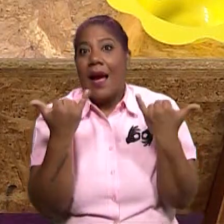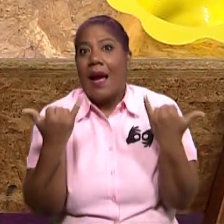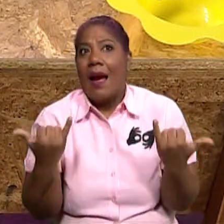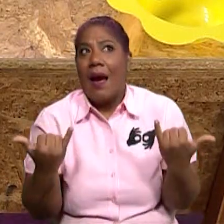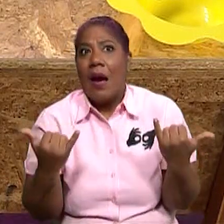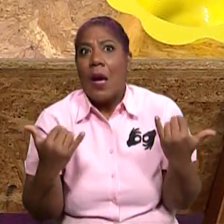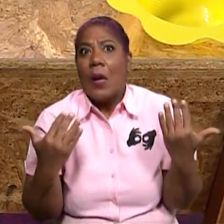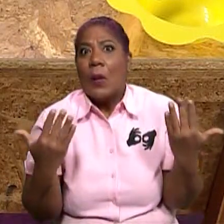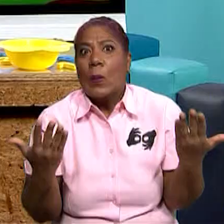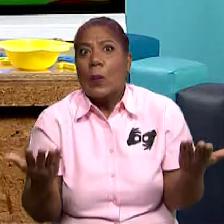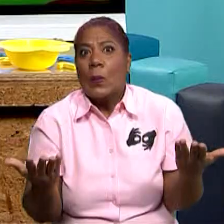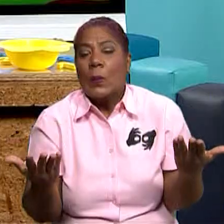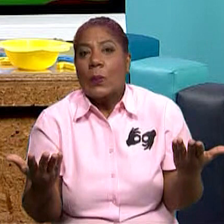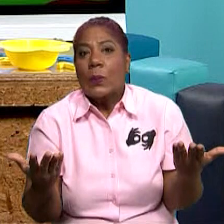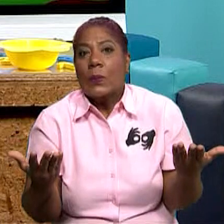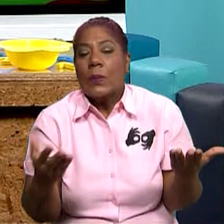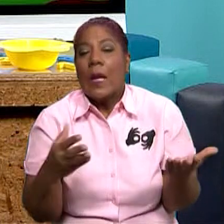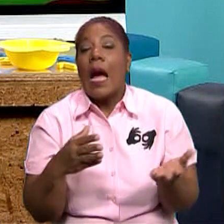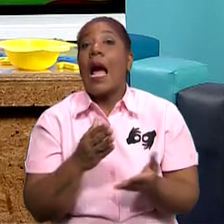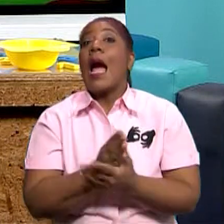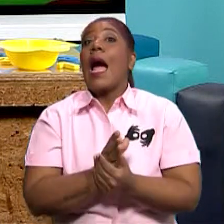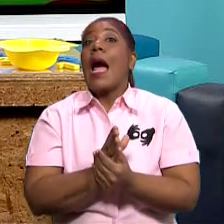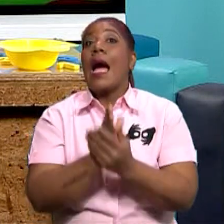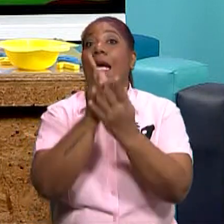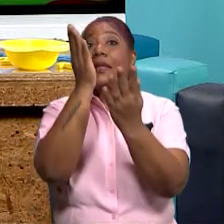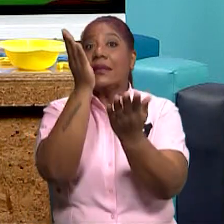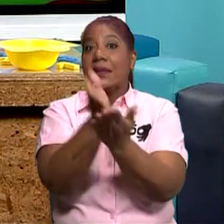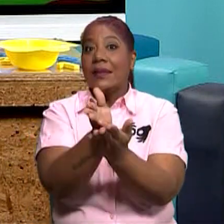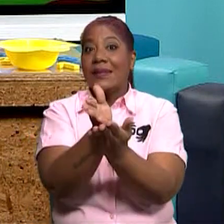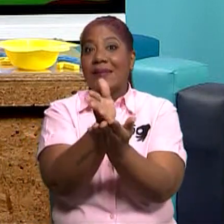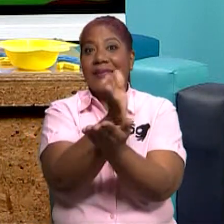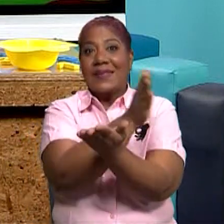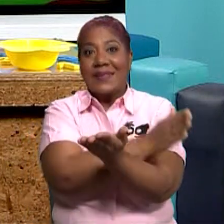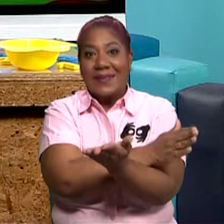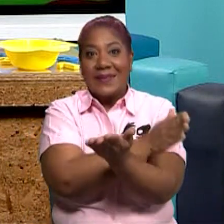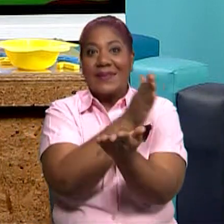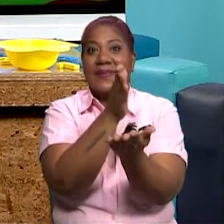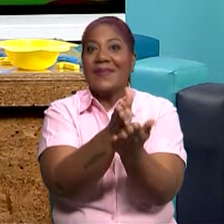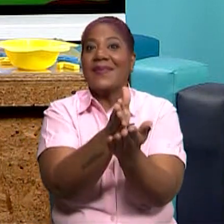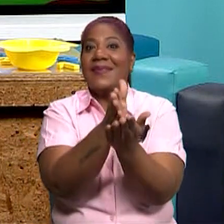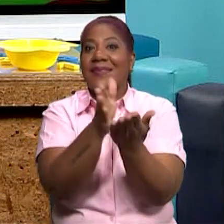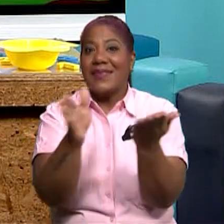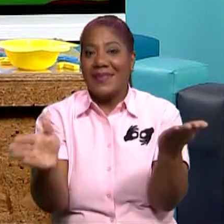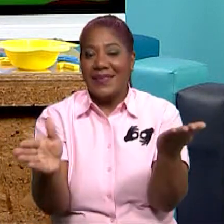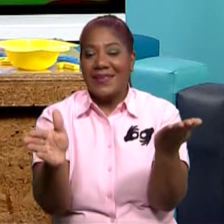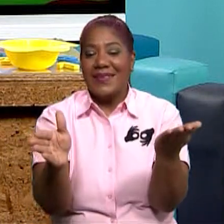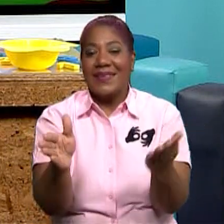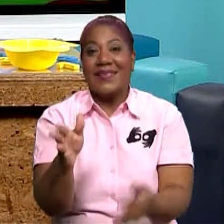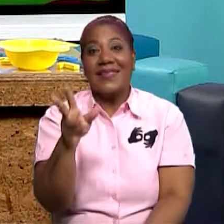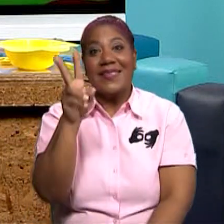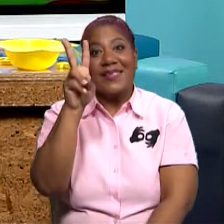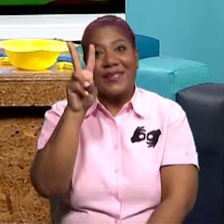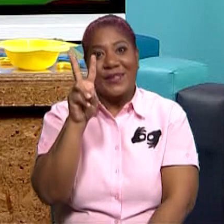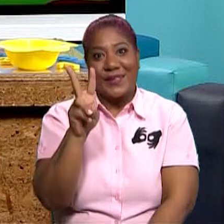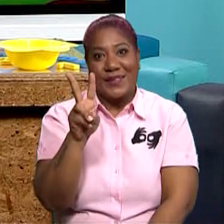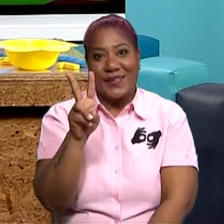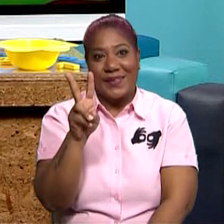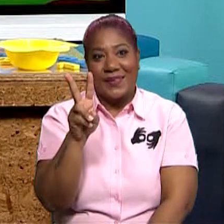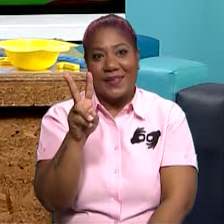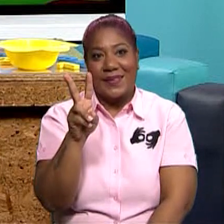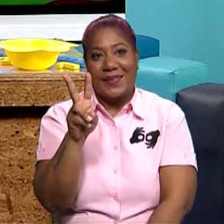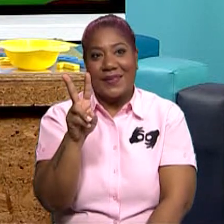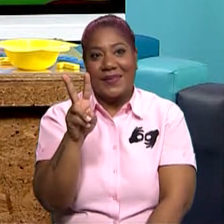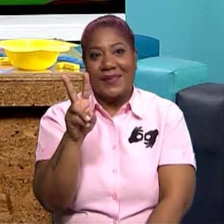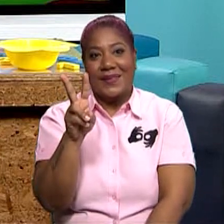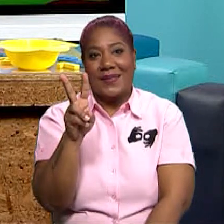tengo que repartir. Dividir es repartir, ¿verdad? Vamos a dividirlo entre estos dos platos. Ayúdenme.